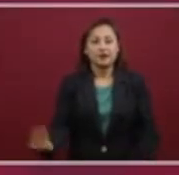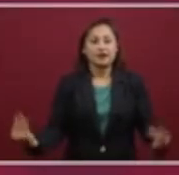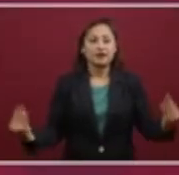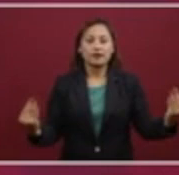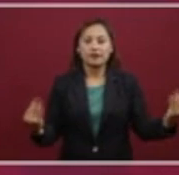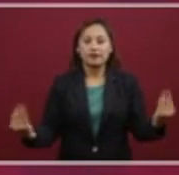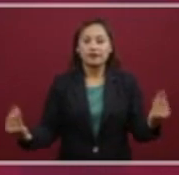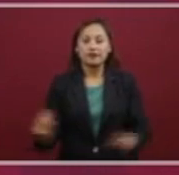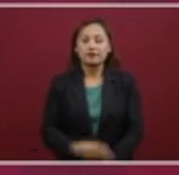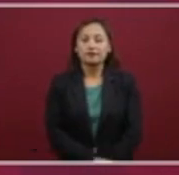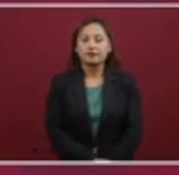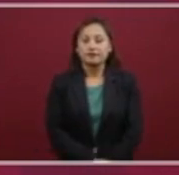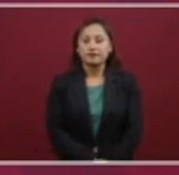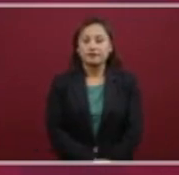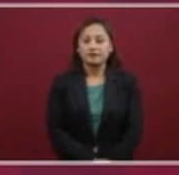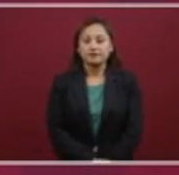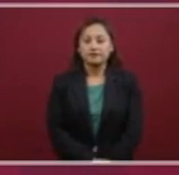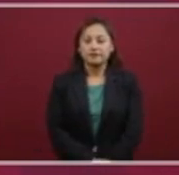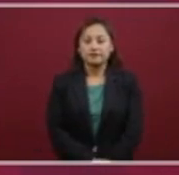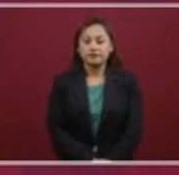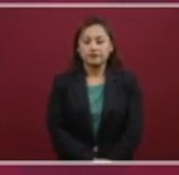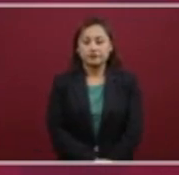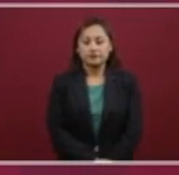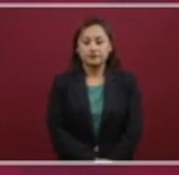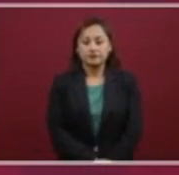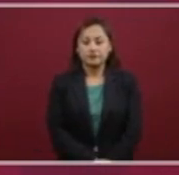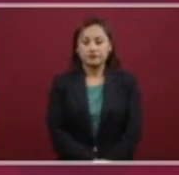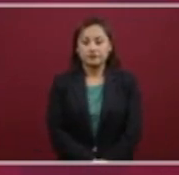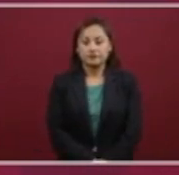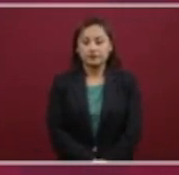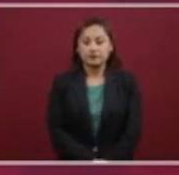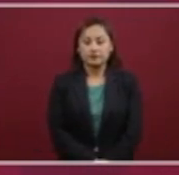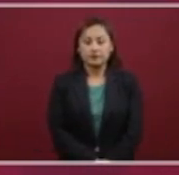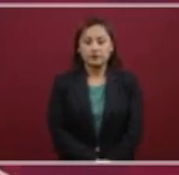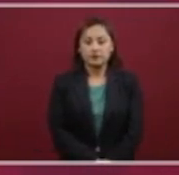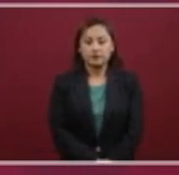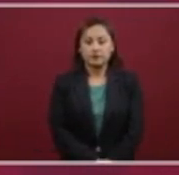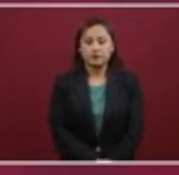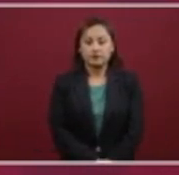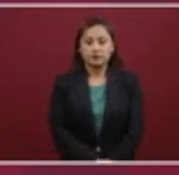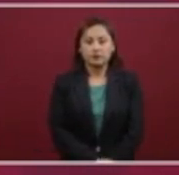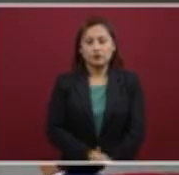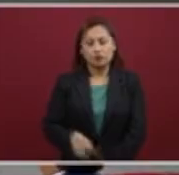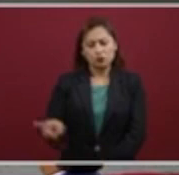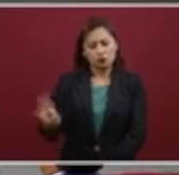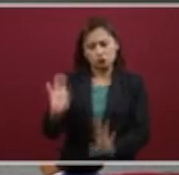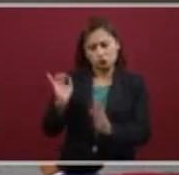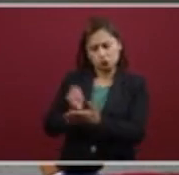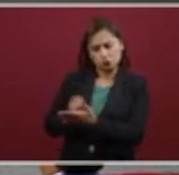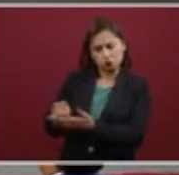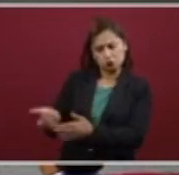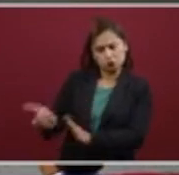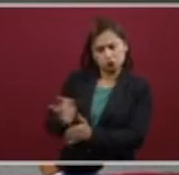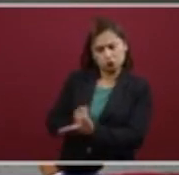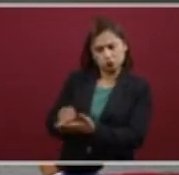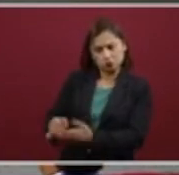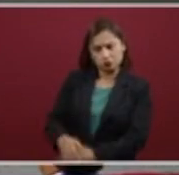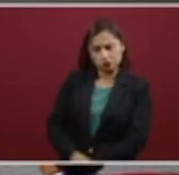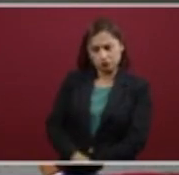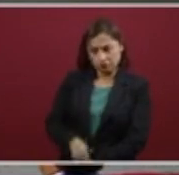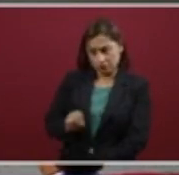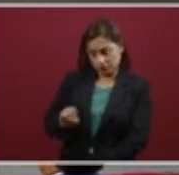Bien. Muy bien. Bueno, no, usted decida. ¿Le